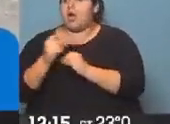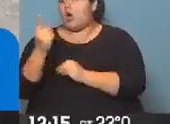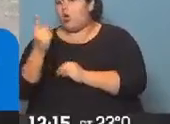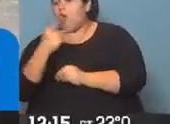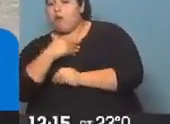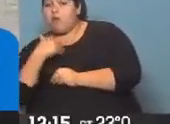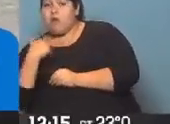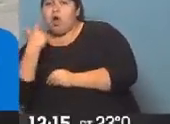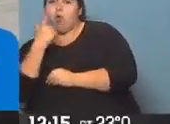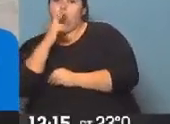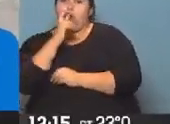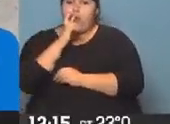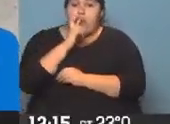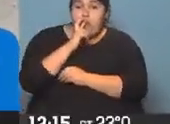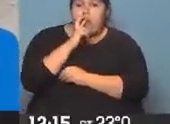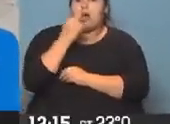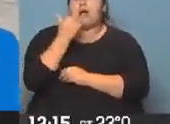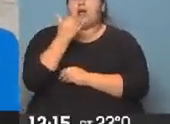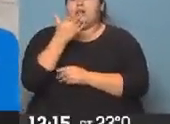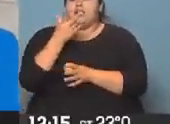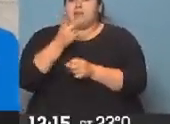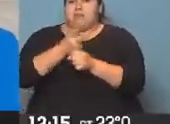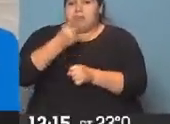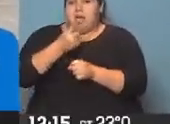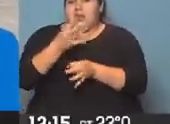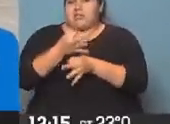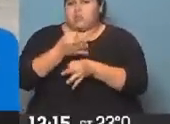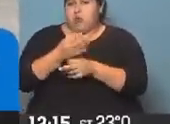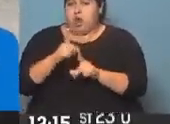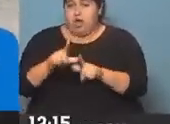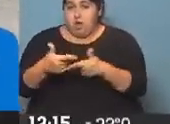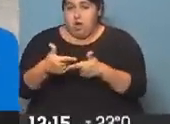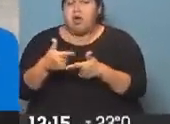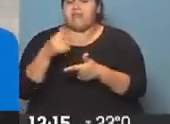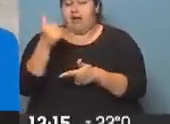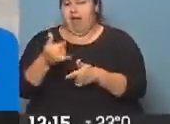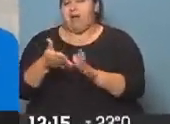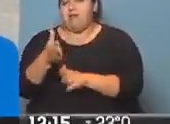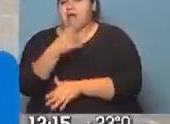una mamá que no ha terminado la primaria, también están afectados, por supuesto, por la pobreza directamente.